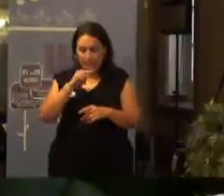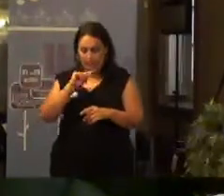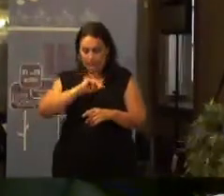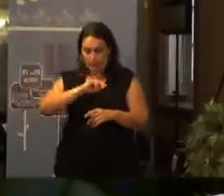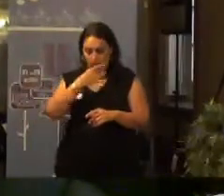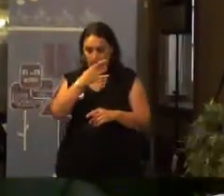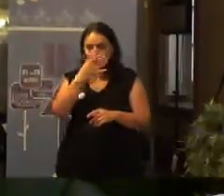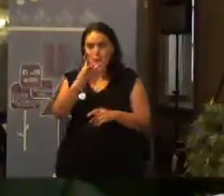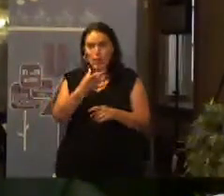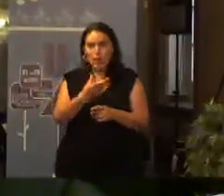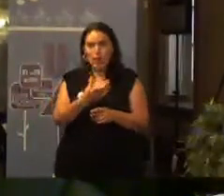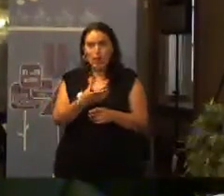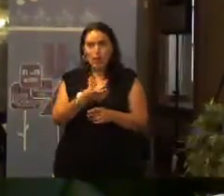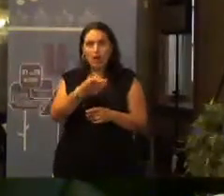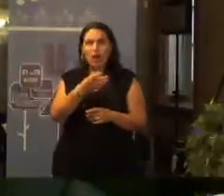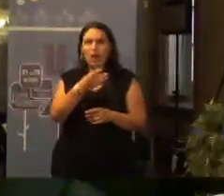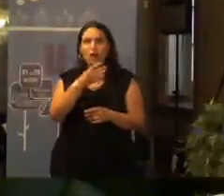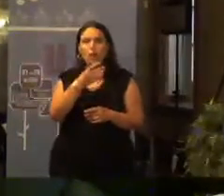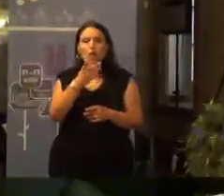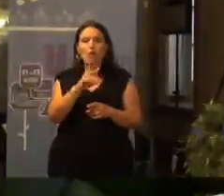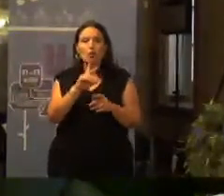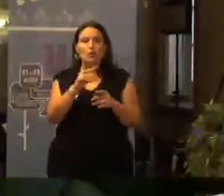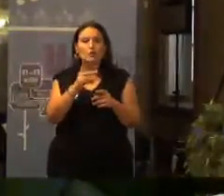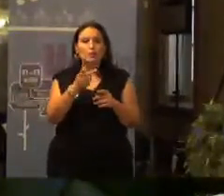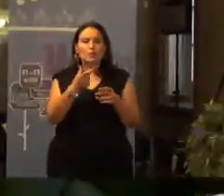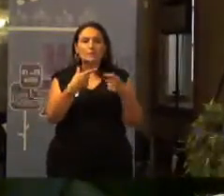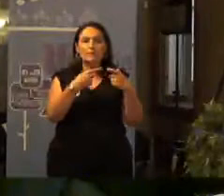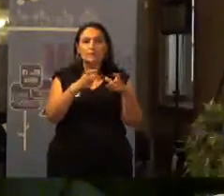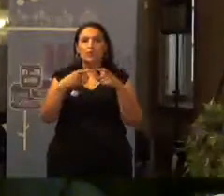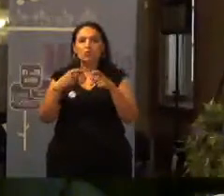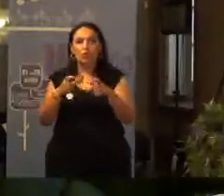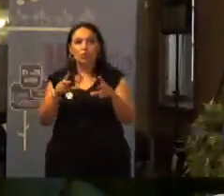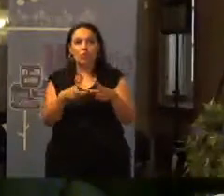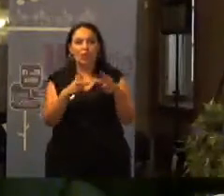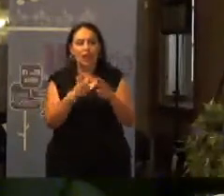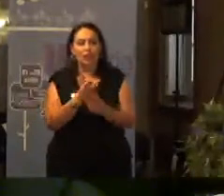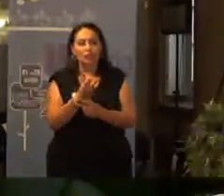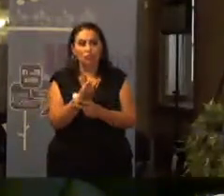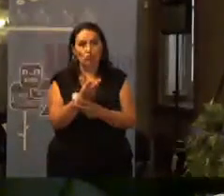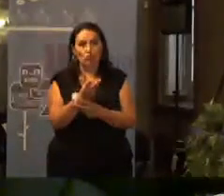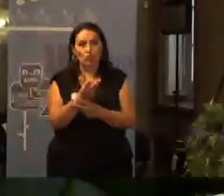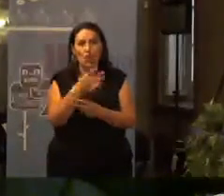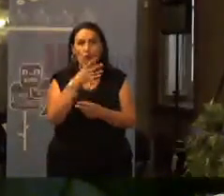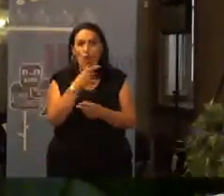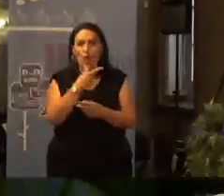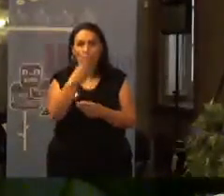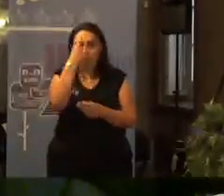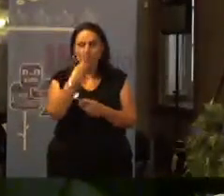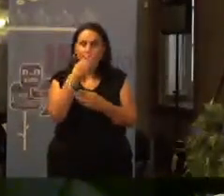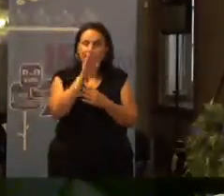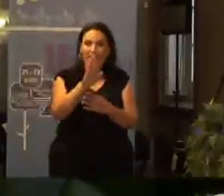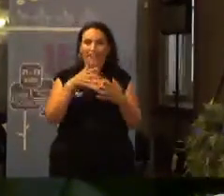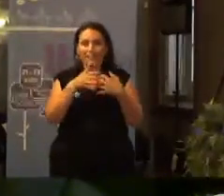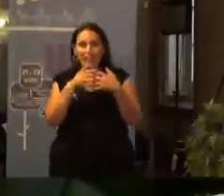que os dous sectores sociais que están agora outra vez plantándolle cara e atacando